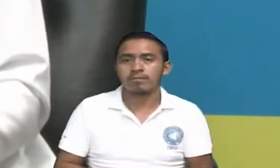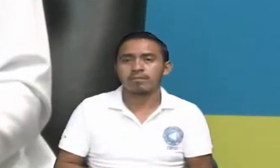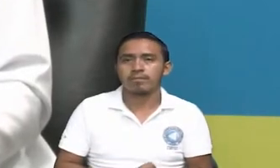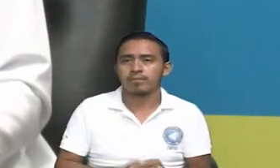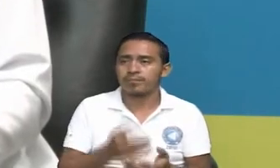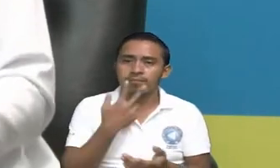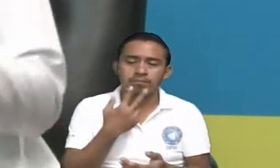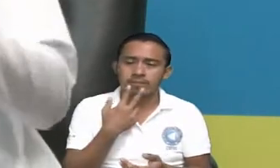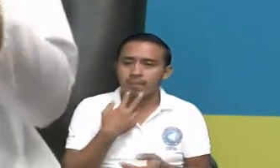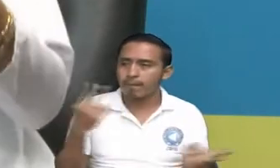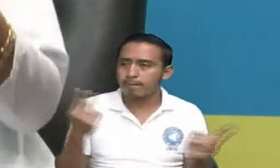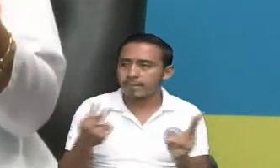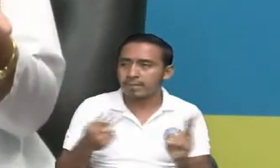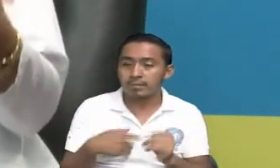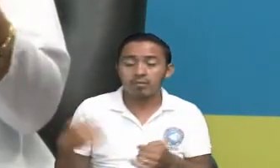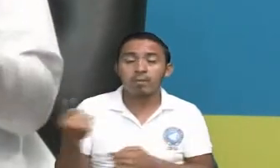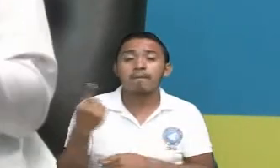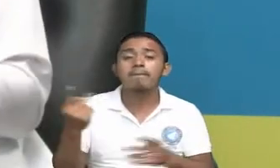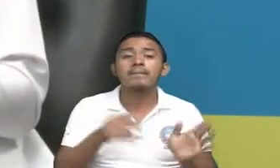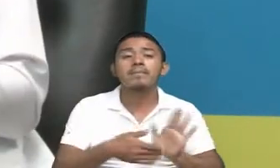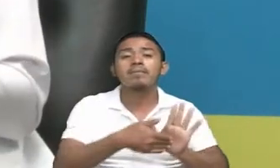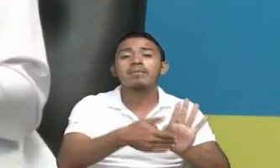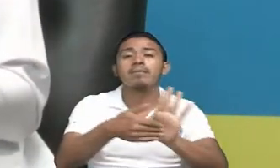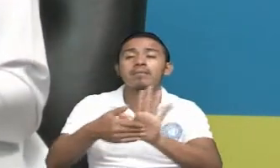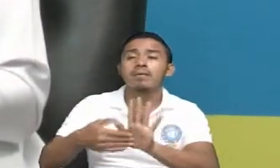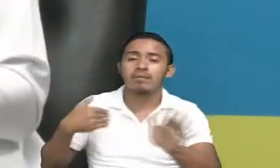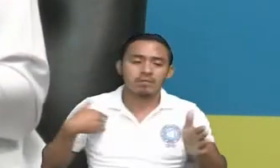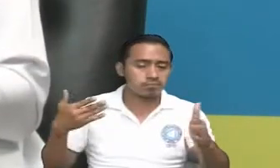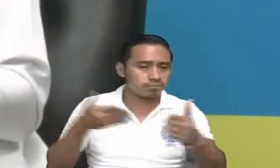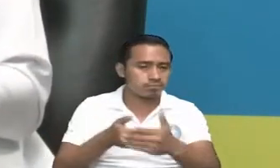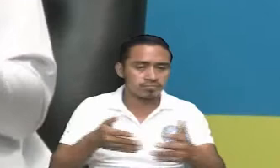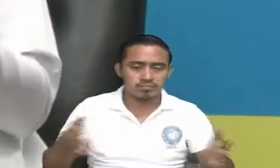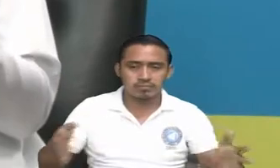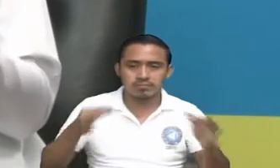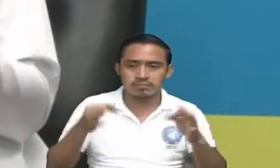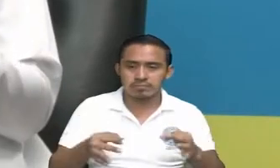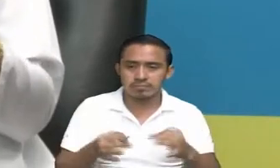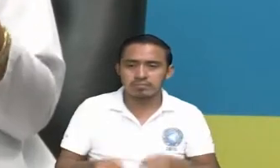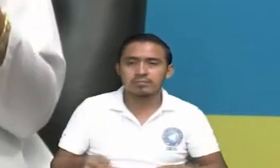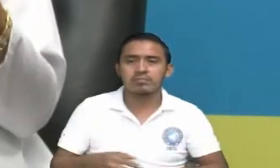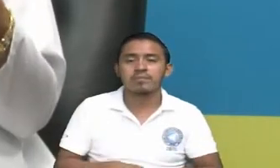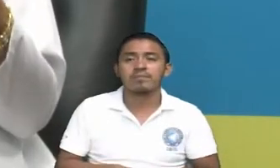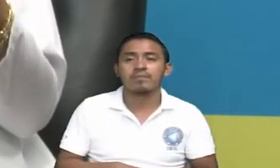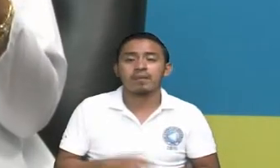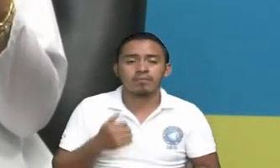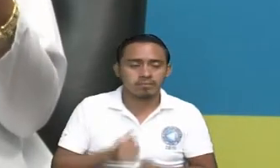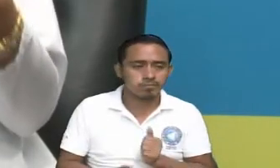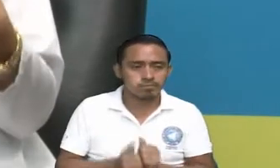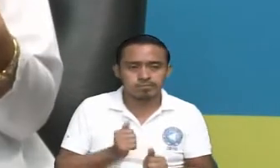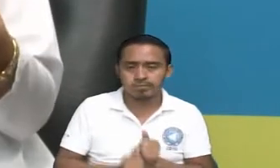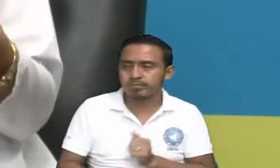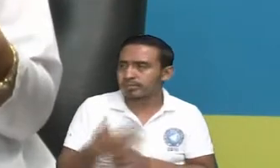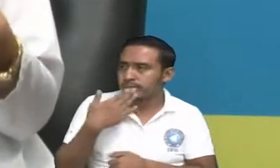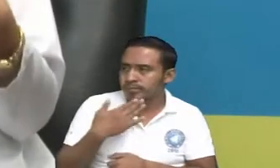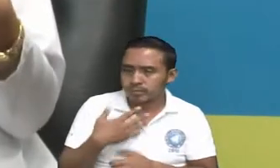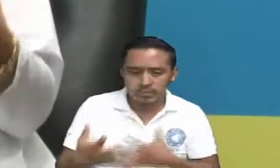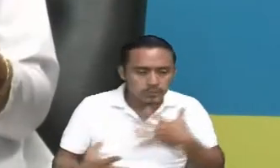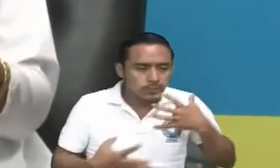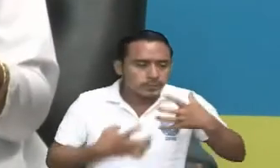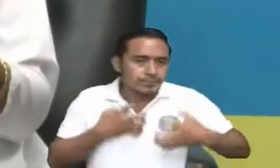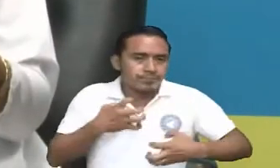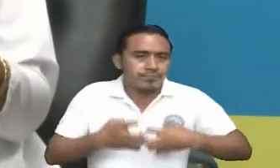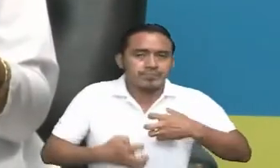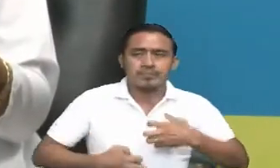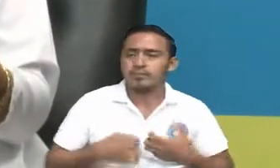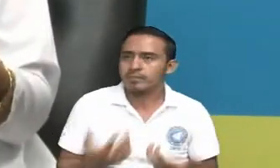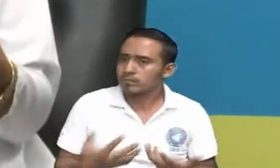vivir por apariencia, ¿no? Sino que hacer un alto, detenerme, yo tengo problemas, estoy siendo demasiado excesivo, obsesivo con